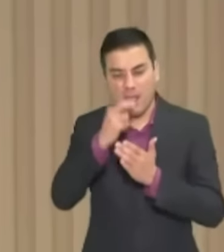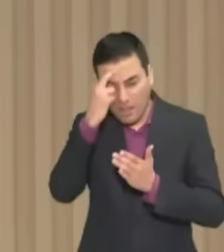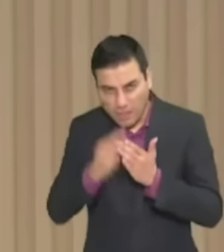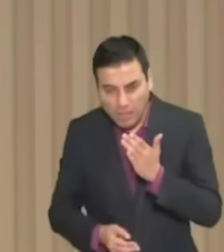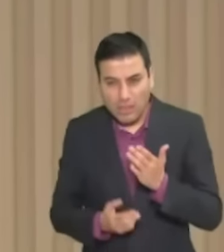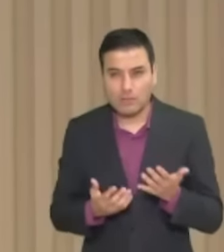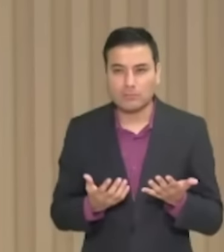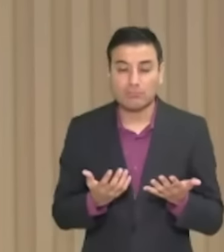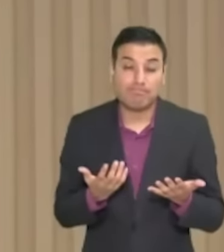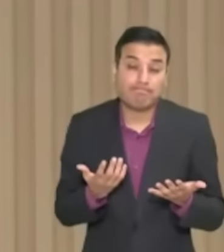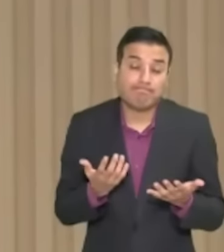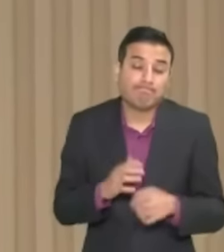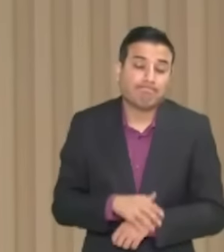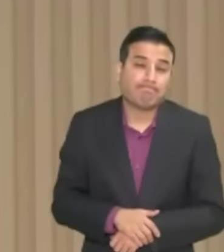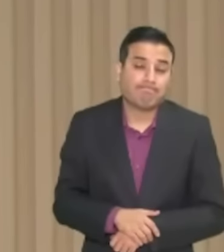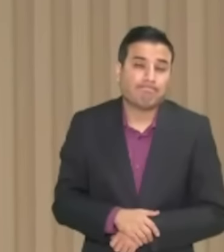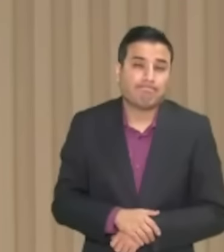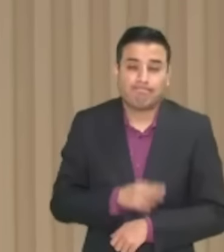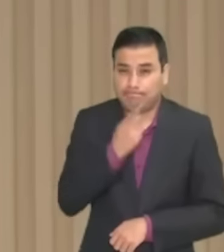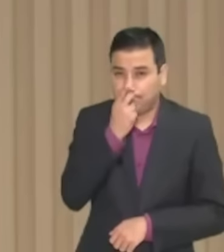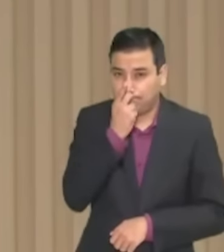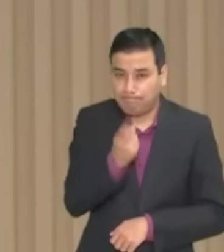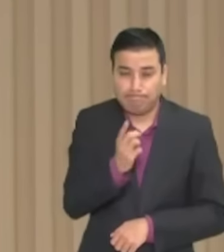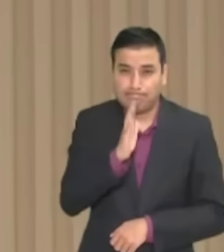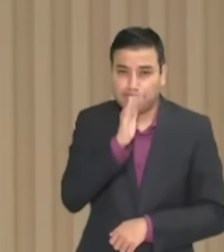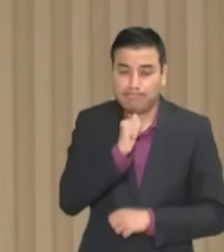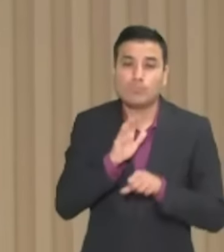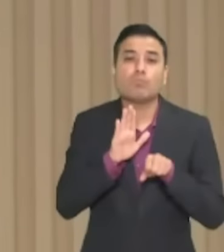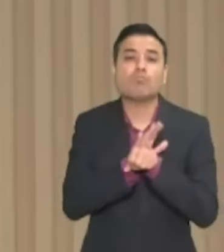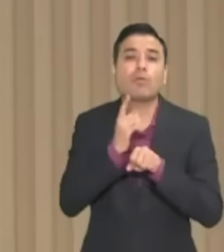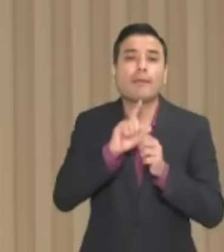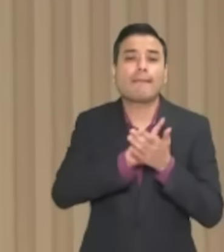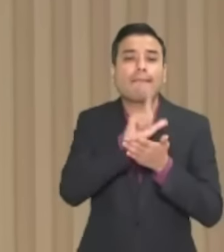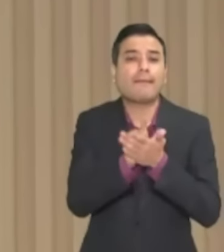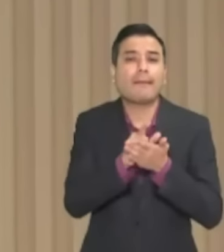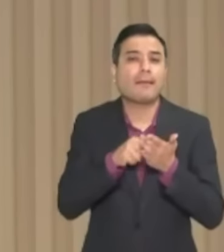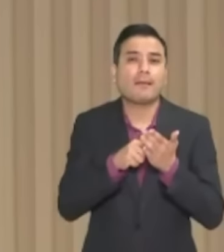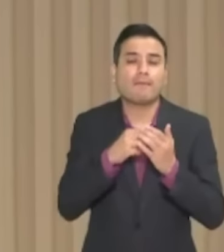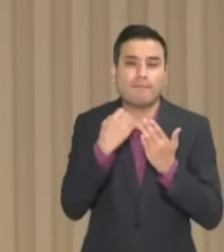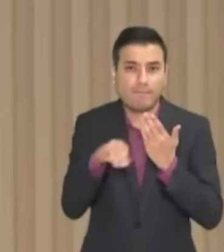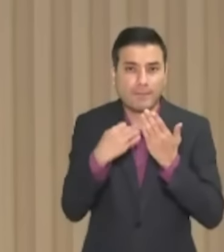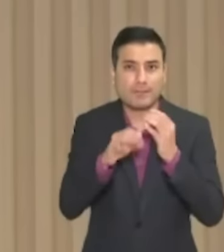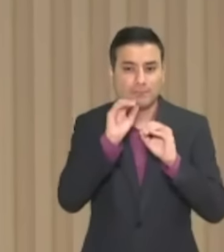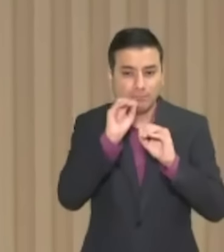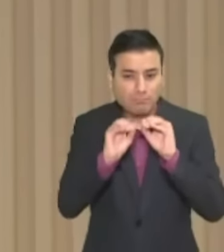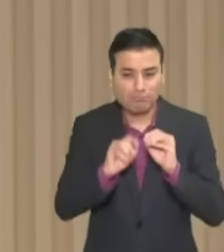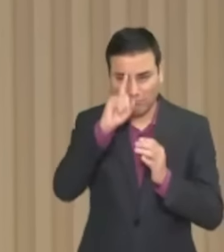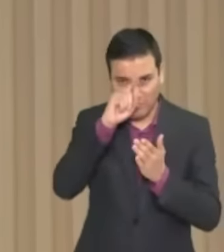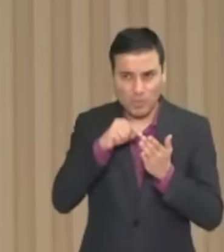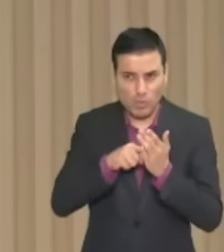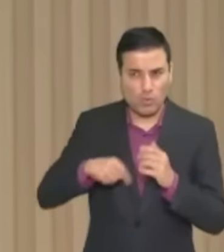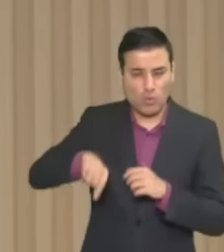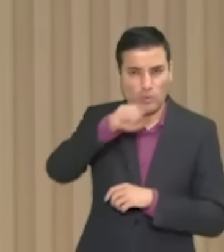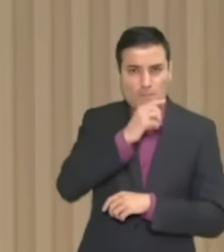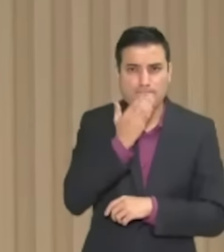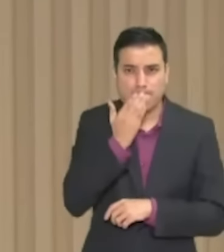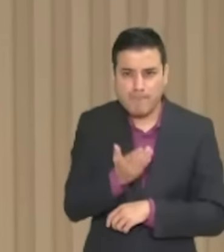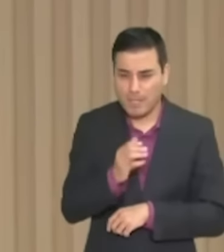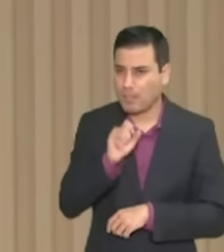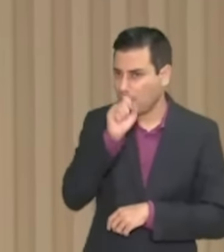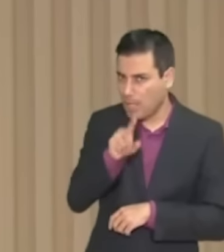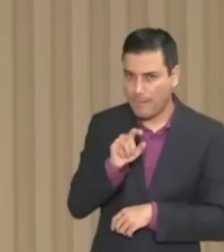está en la legislación es, creo, hablar con falsedad. Estamos dentro de los márgenes de actuación que nos